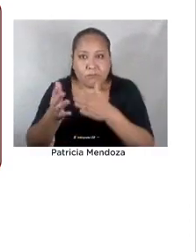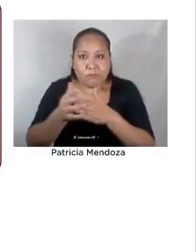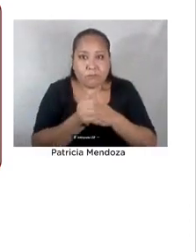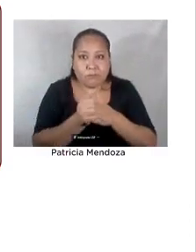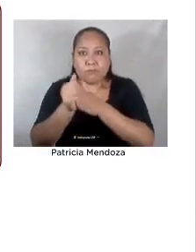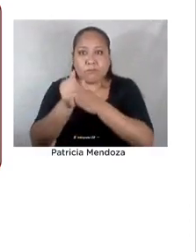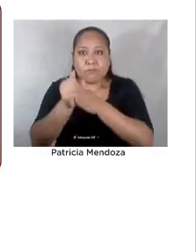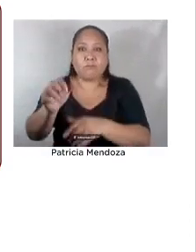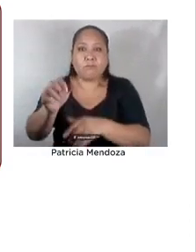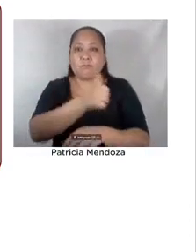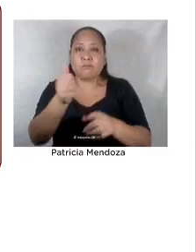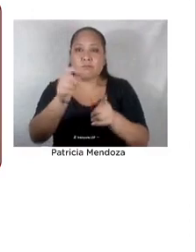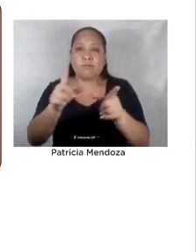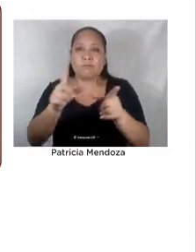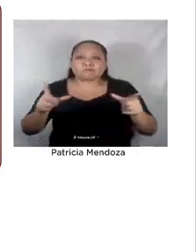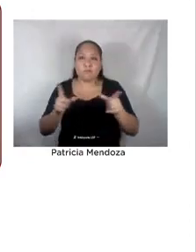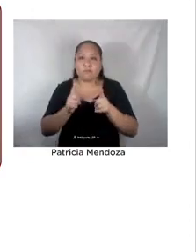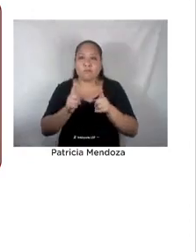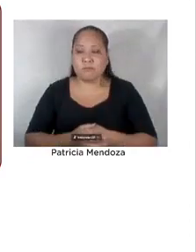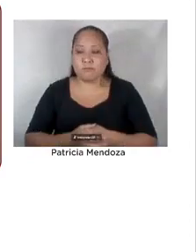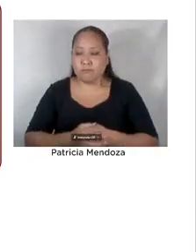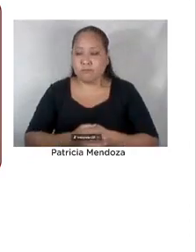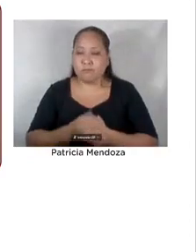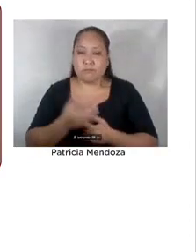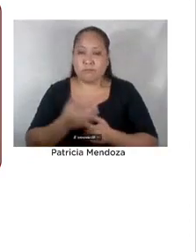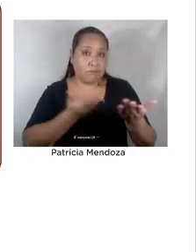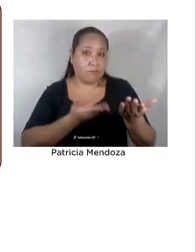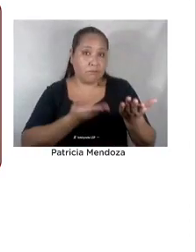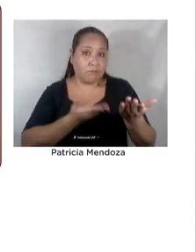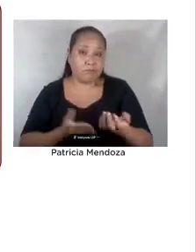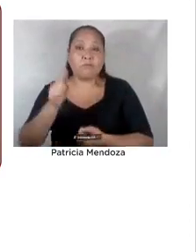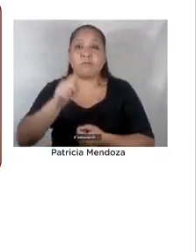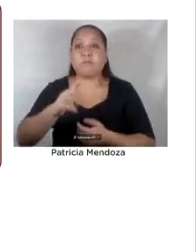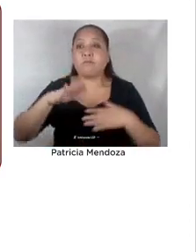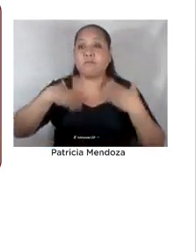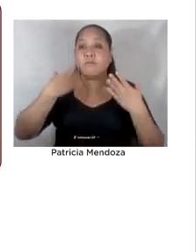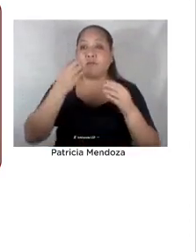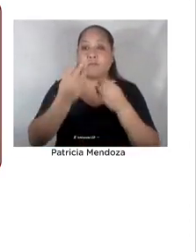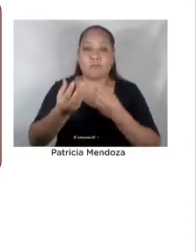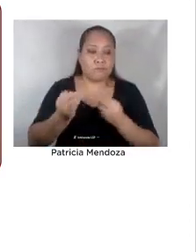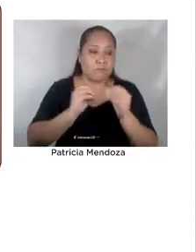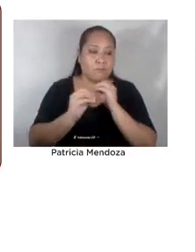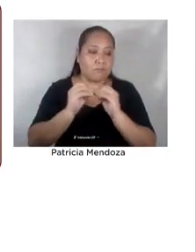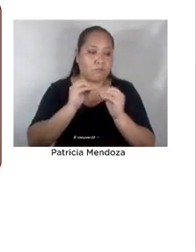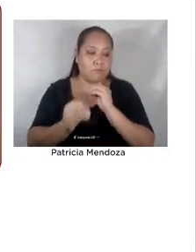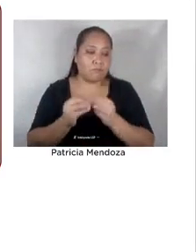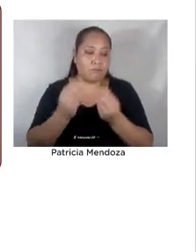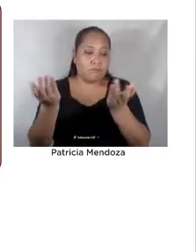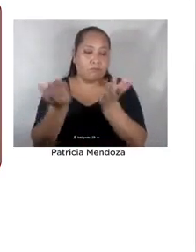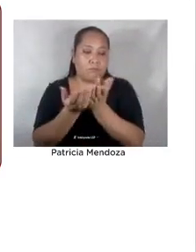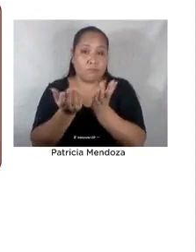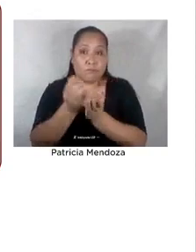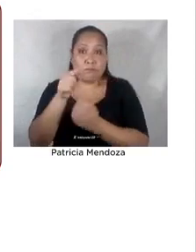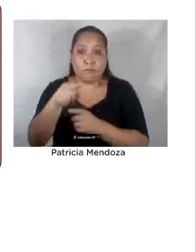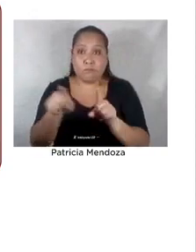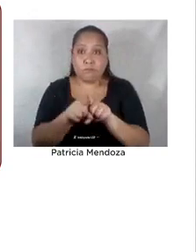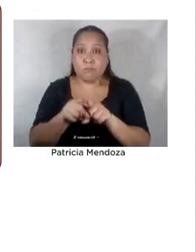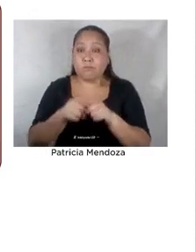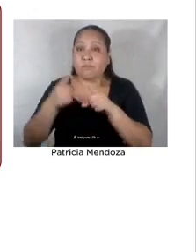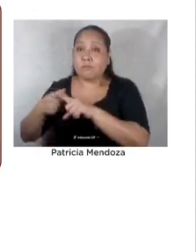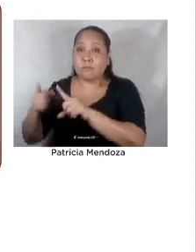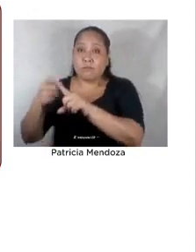otros espacios o servicios donde va a poder resolver. La escuela, de hecho, realmente tiene también toda una serie